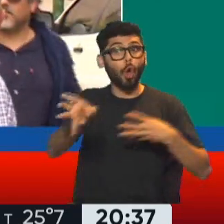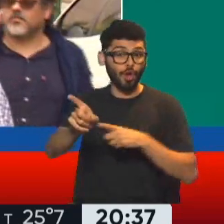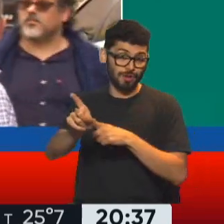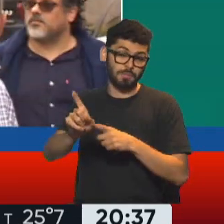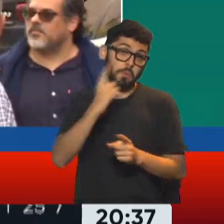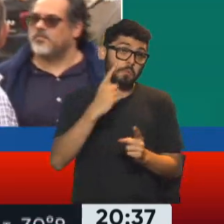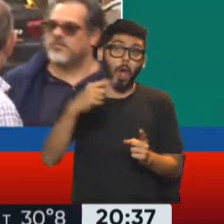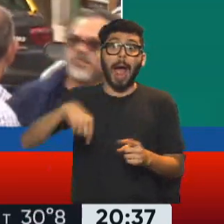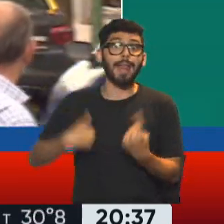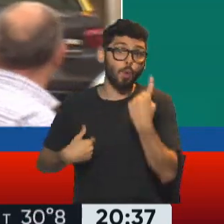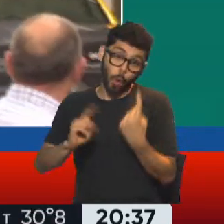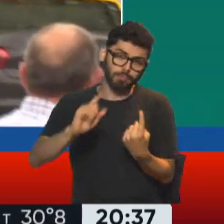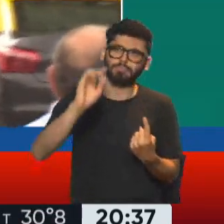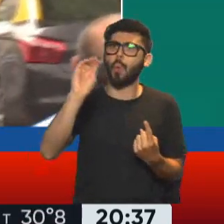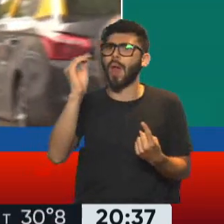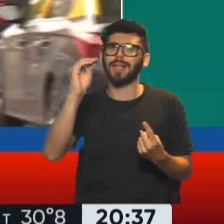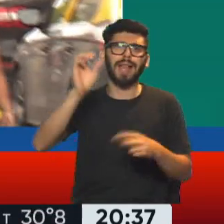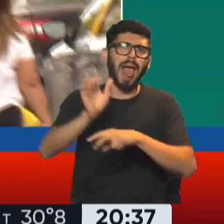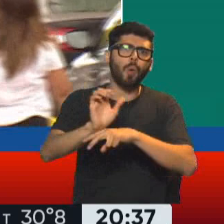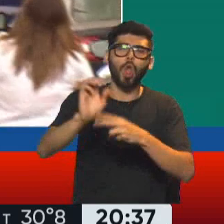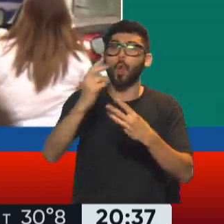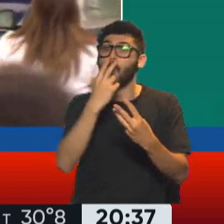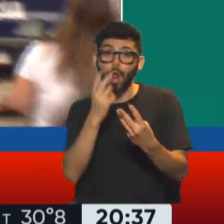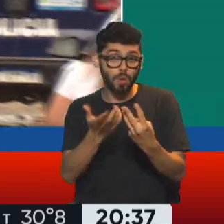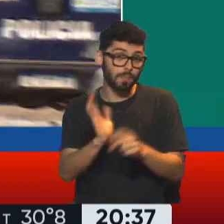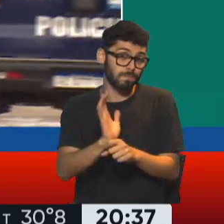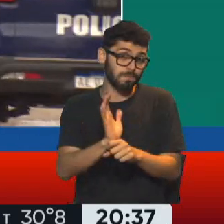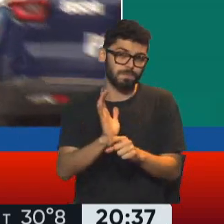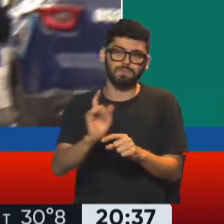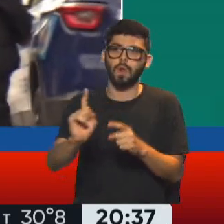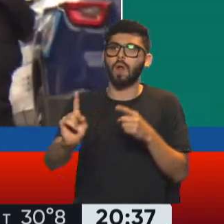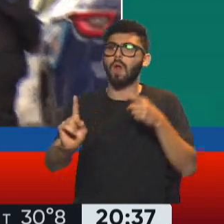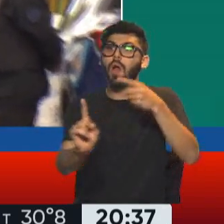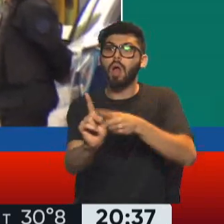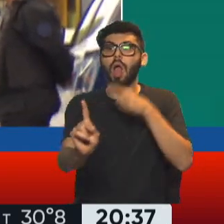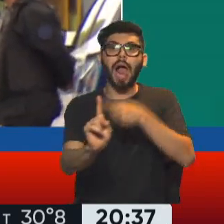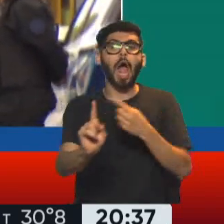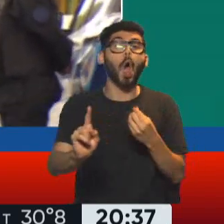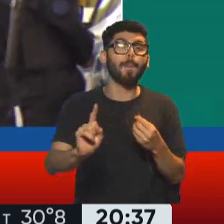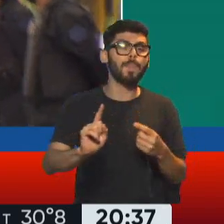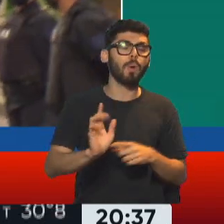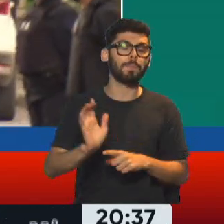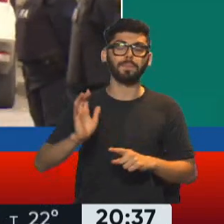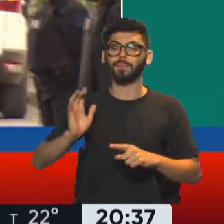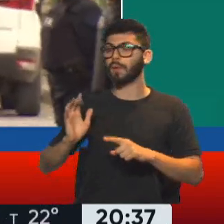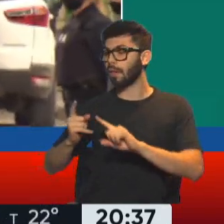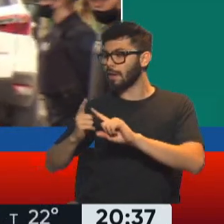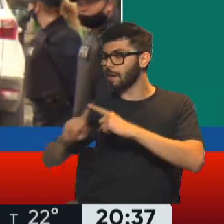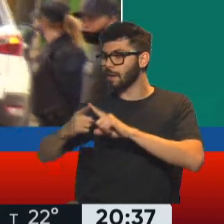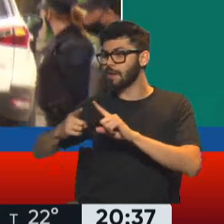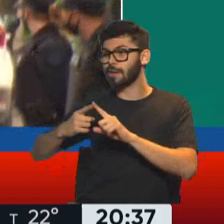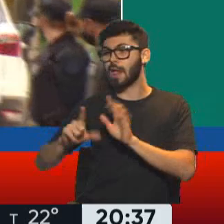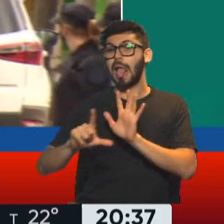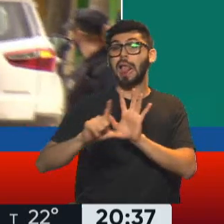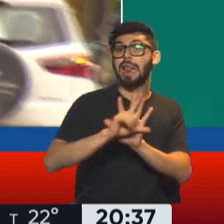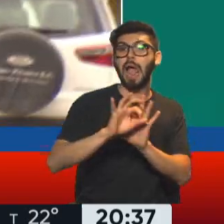Brasil, miremos lo que pasó en Ecuador, en Bolivia. La persecución a través de artilugios con la implementación de la ley,